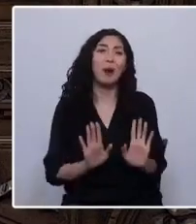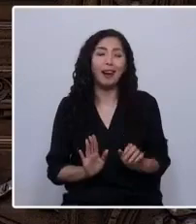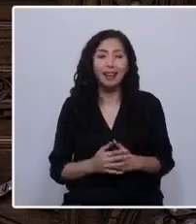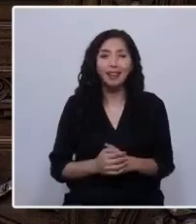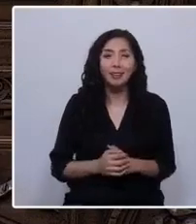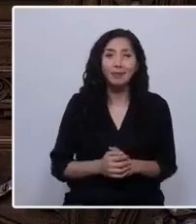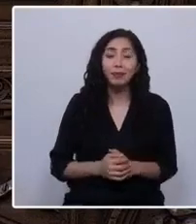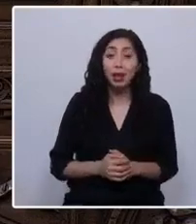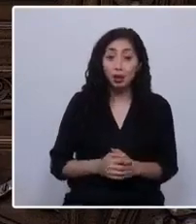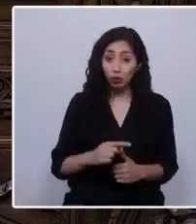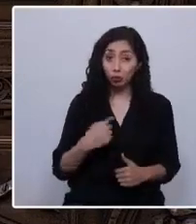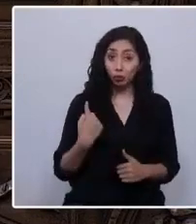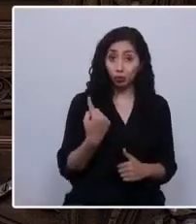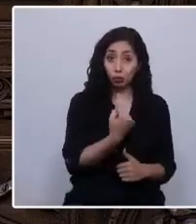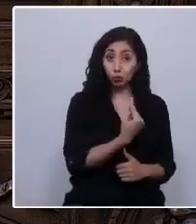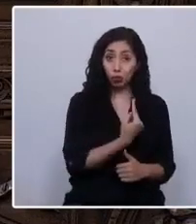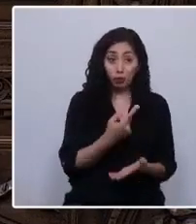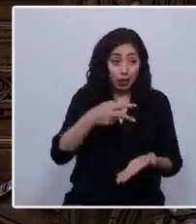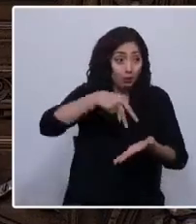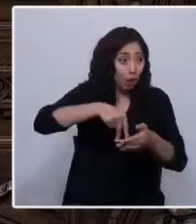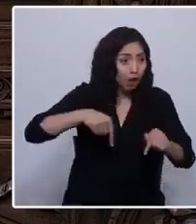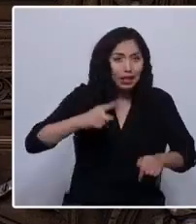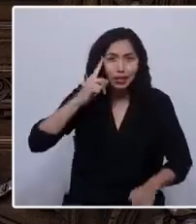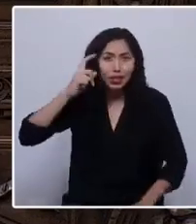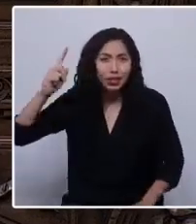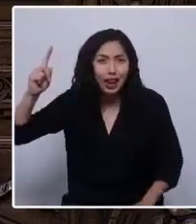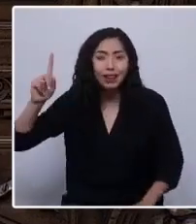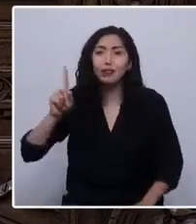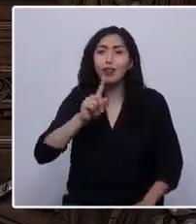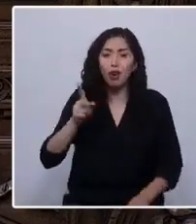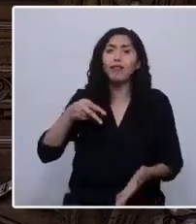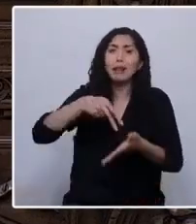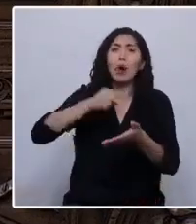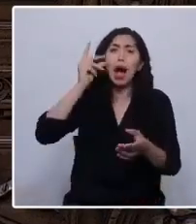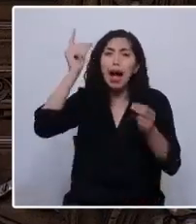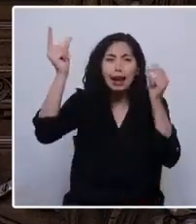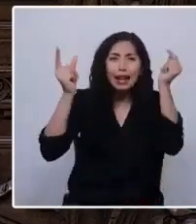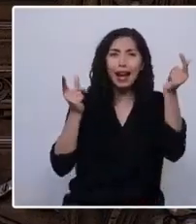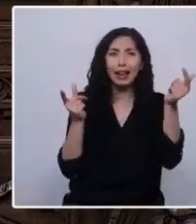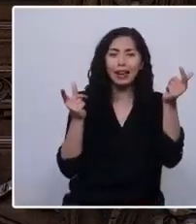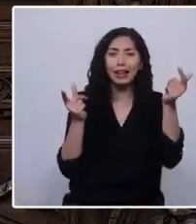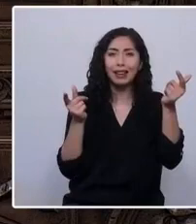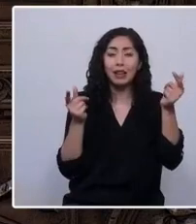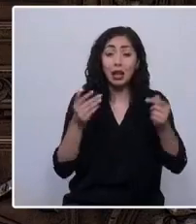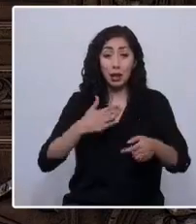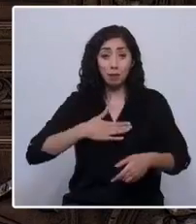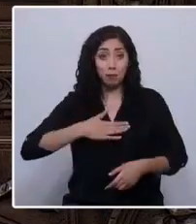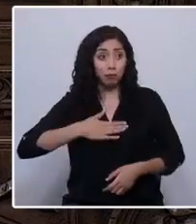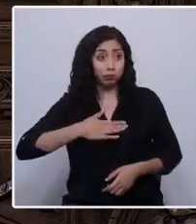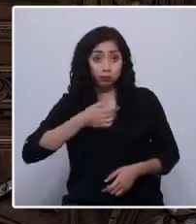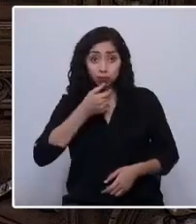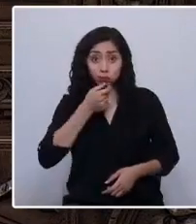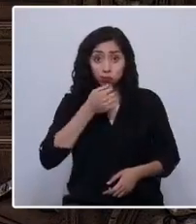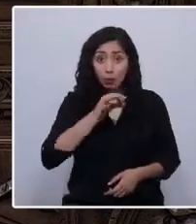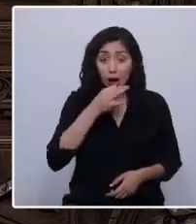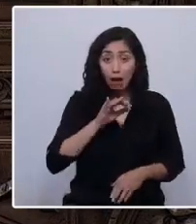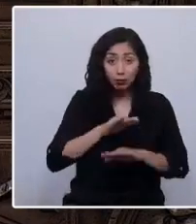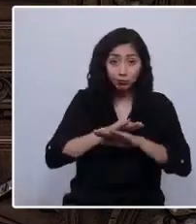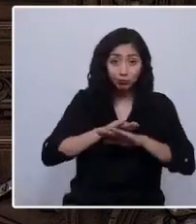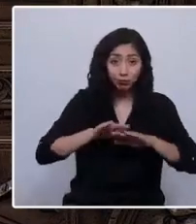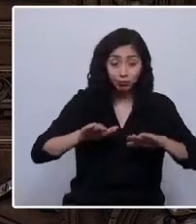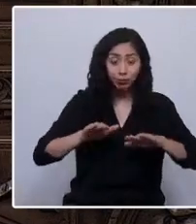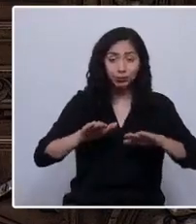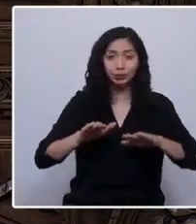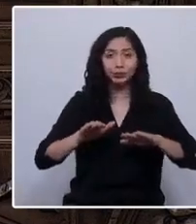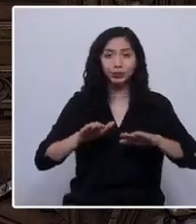No vinimos acá a soñar, vinimos a crear. Y mis palabras las cierro para